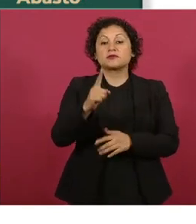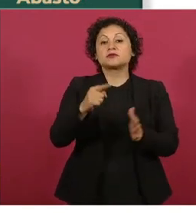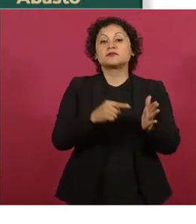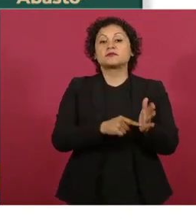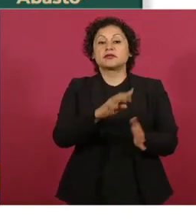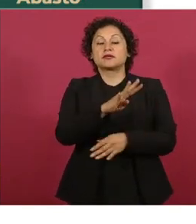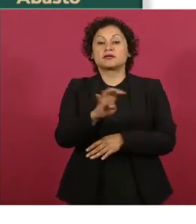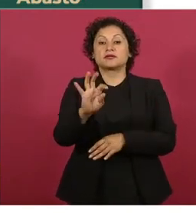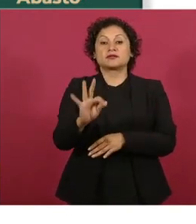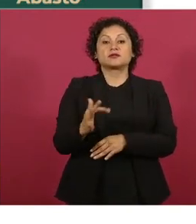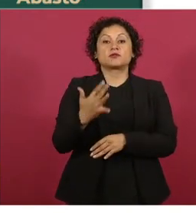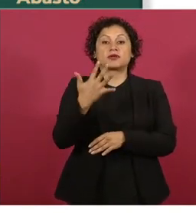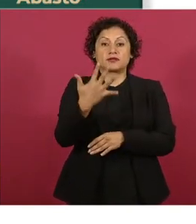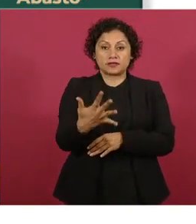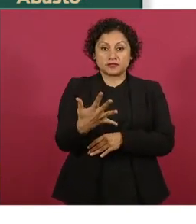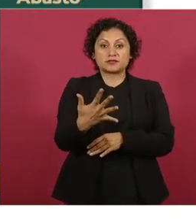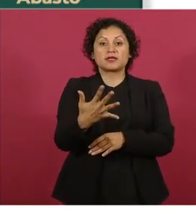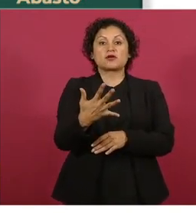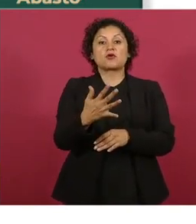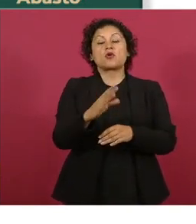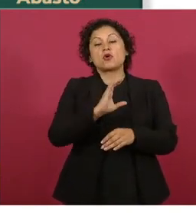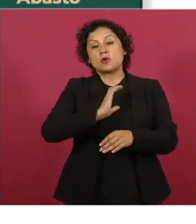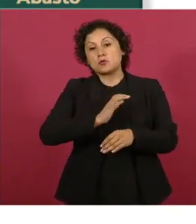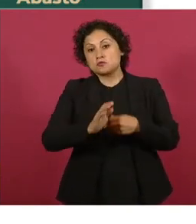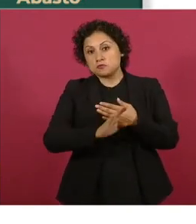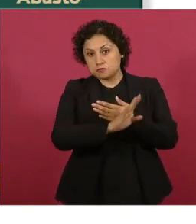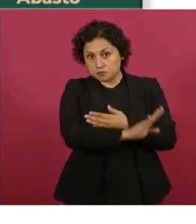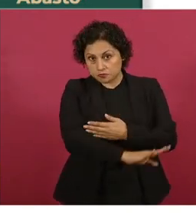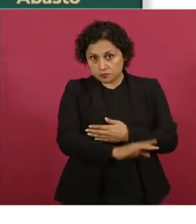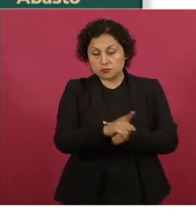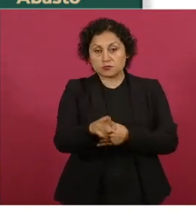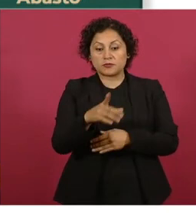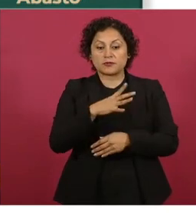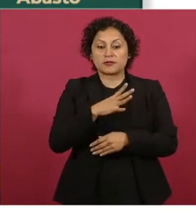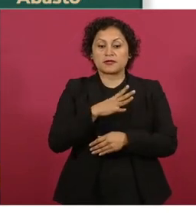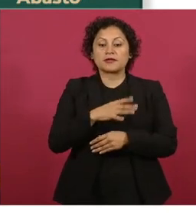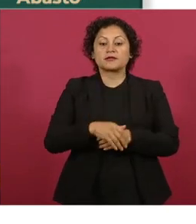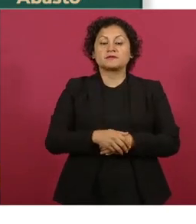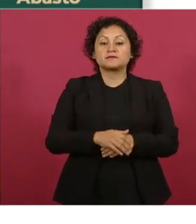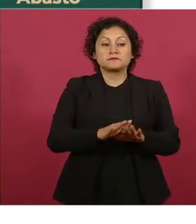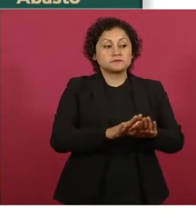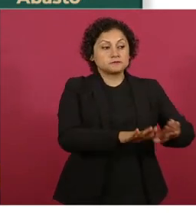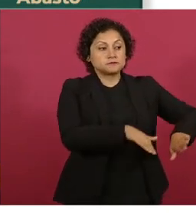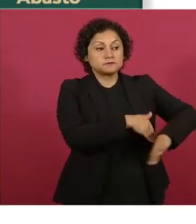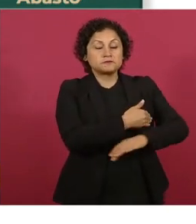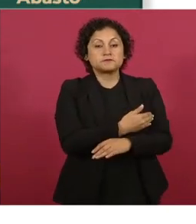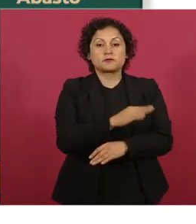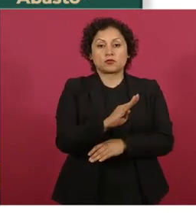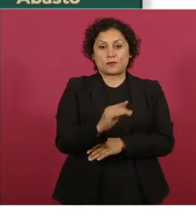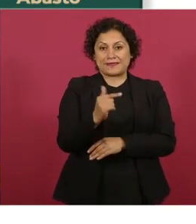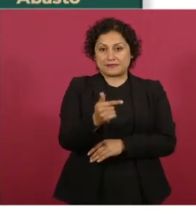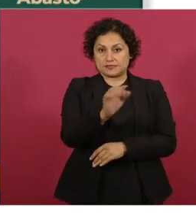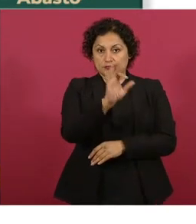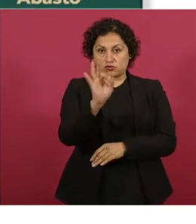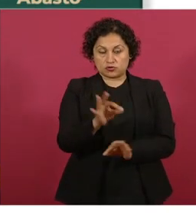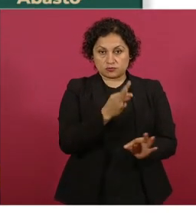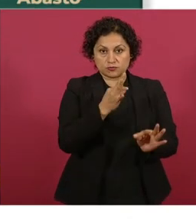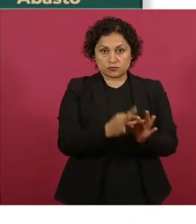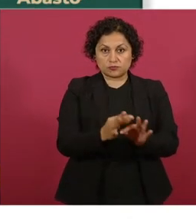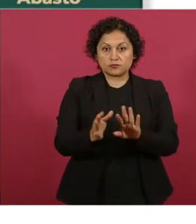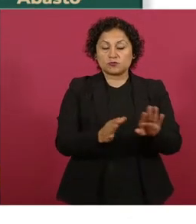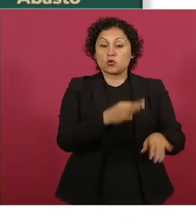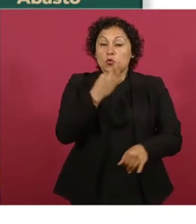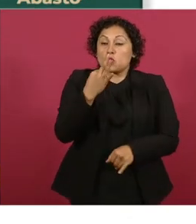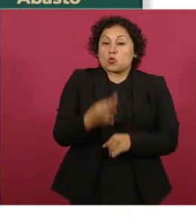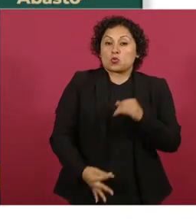1.545 sesiones de quimioterapia y el surtimiento de piezas hacia almacén reporta un 97%. Finalmente, el Estado de México, el SAI